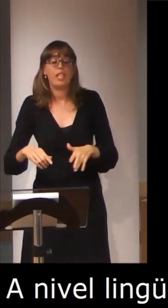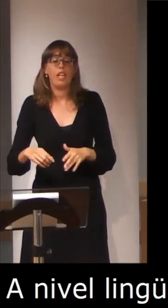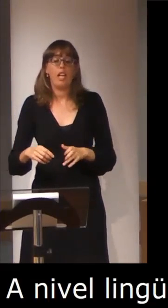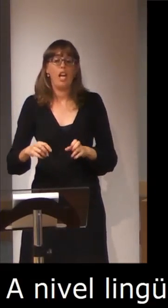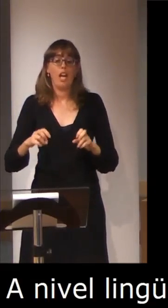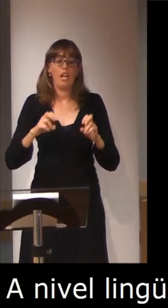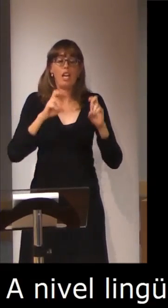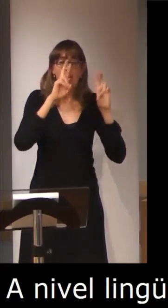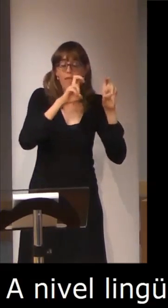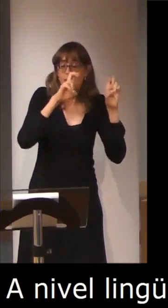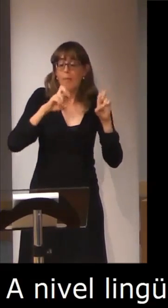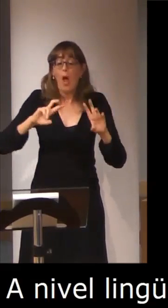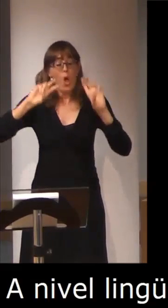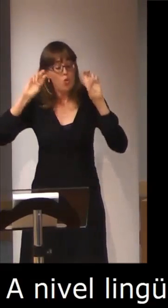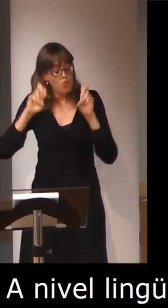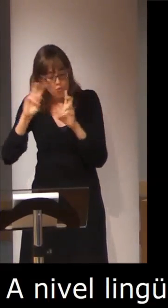y también